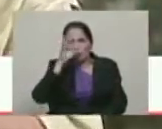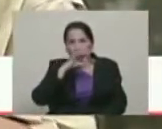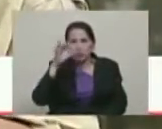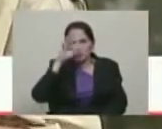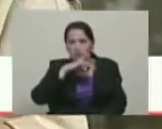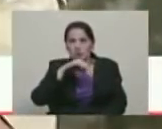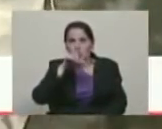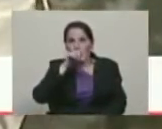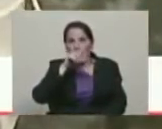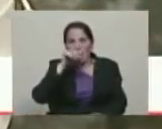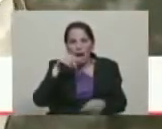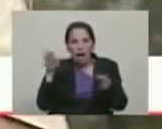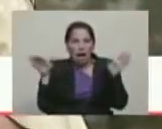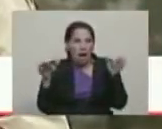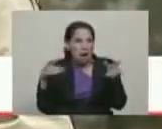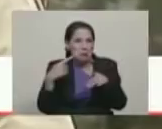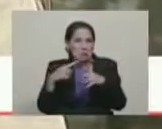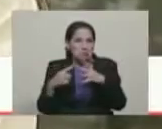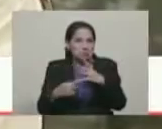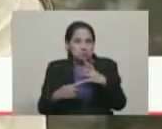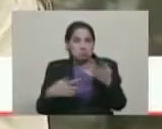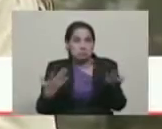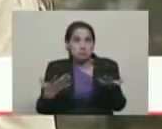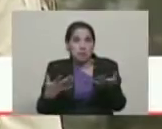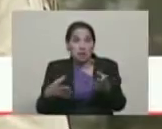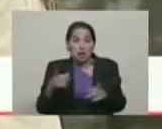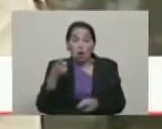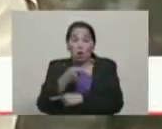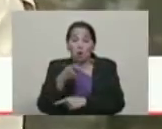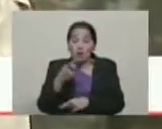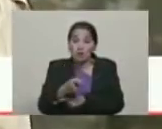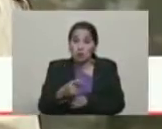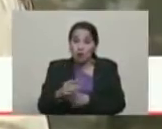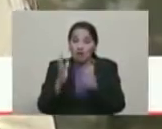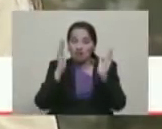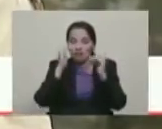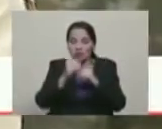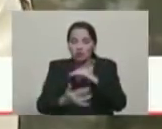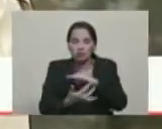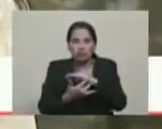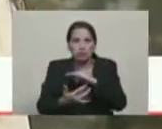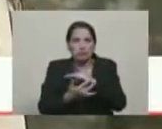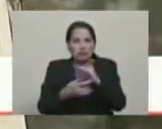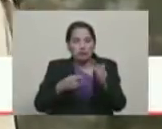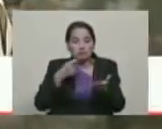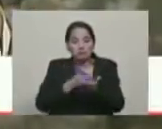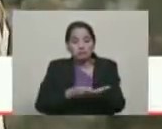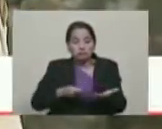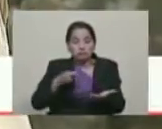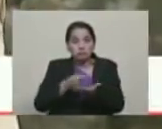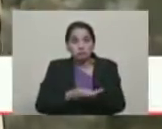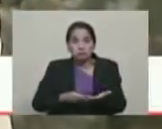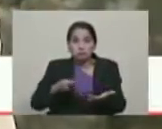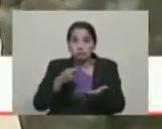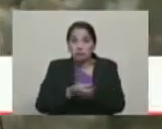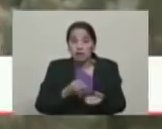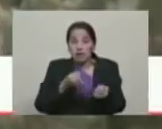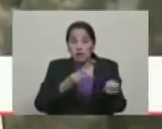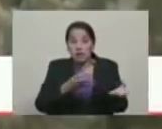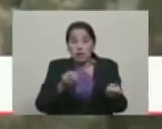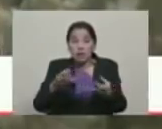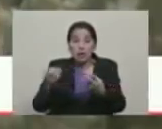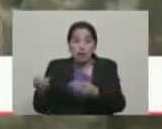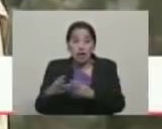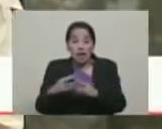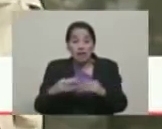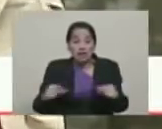la obligación que nosotros asumiríamos con este decreto de la asistencia técnica, del financiamiento y de la garantía de los insumos y de la tierra